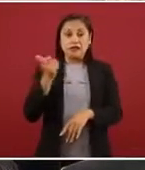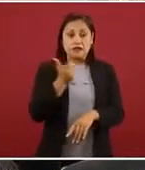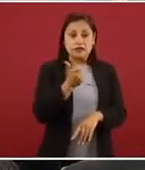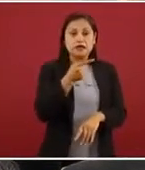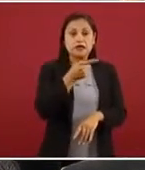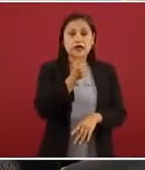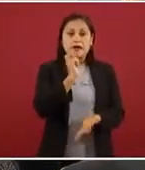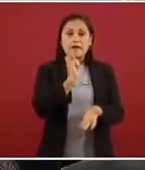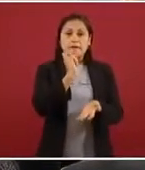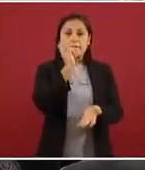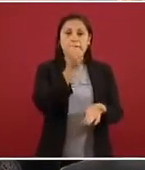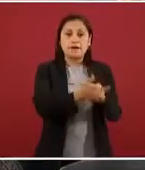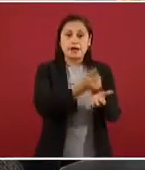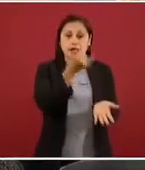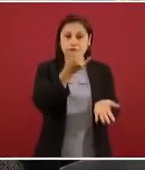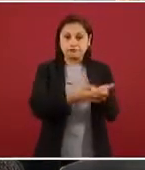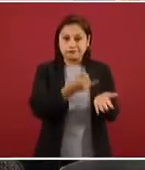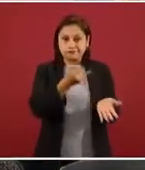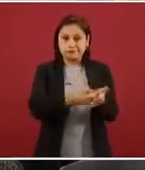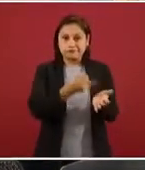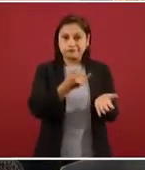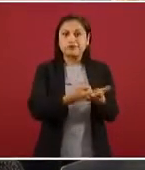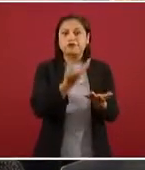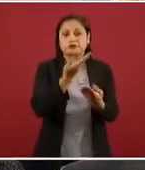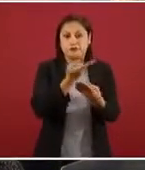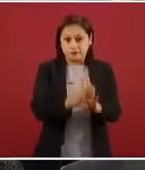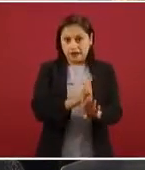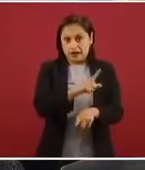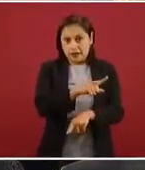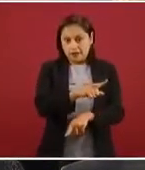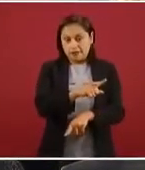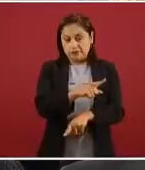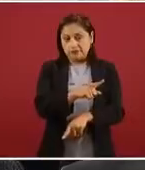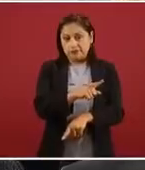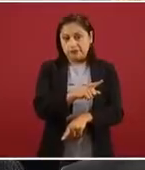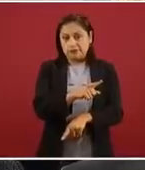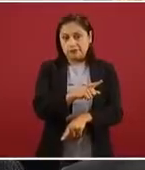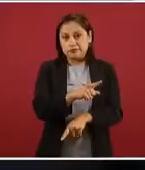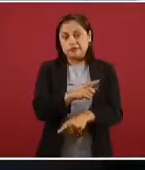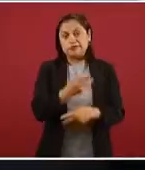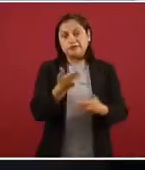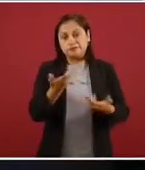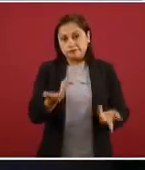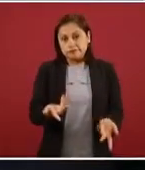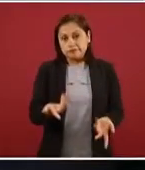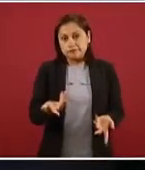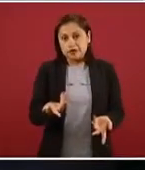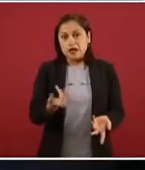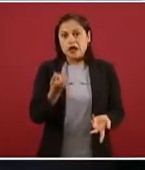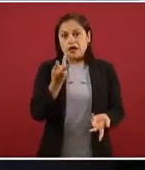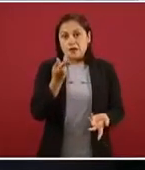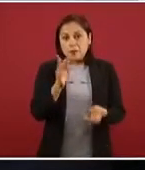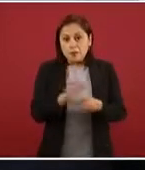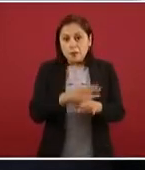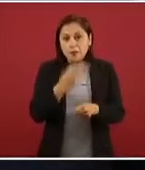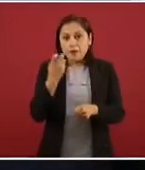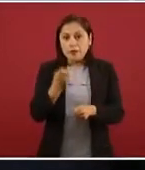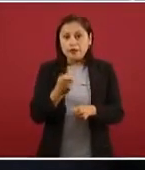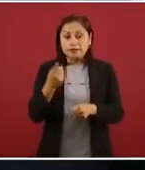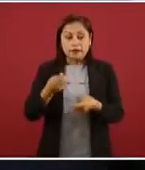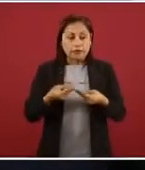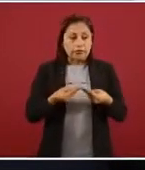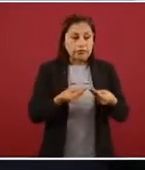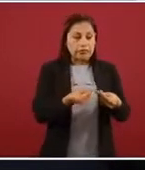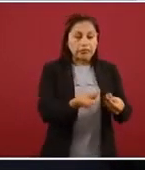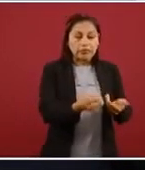comisión considerable, y el tener nosotros el banco